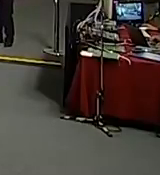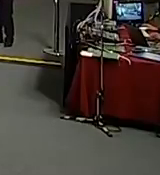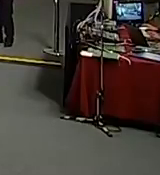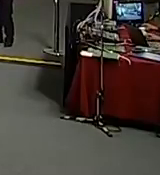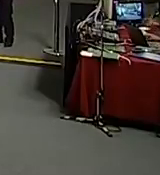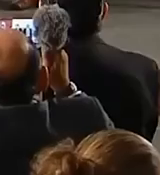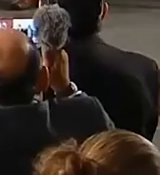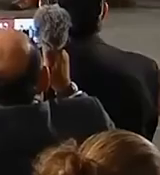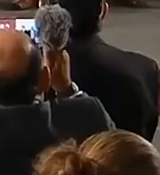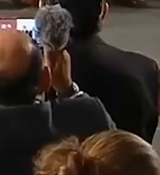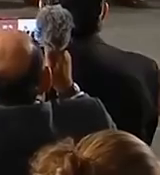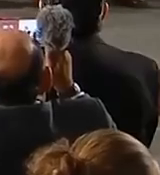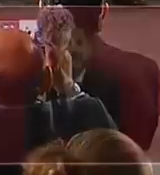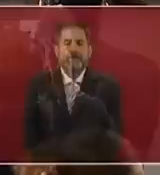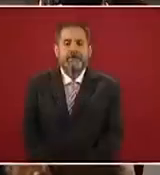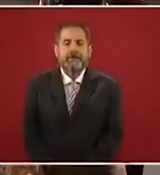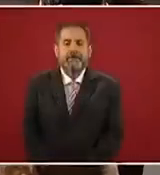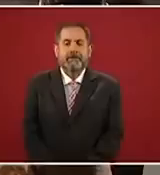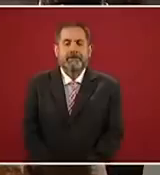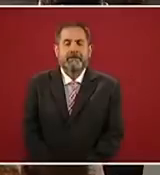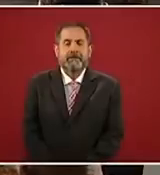Bueno.